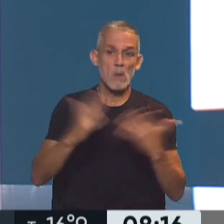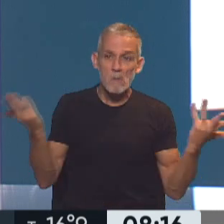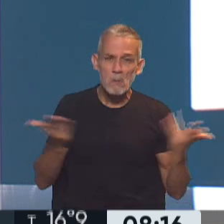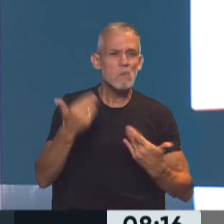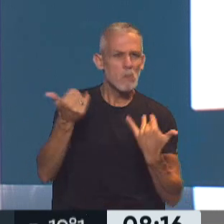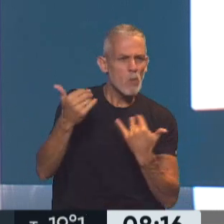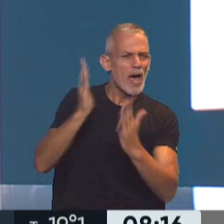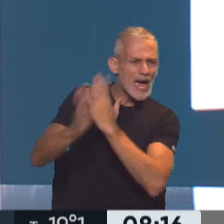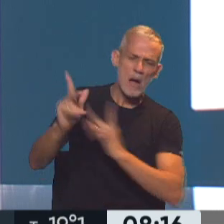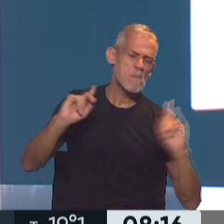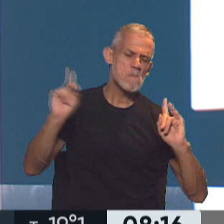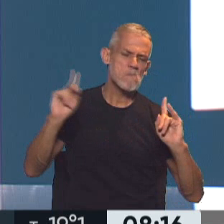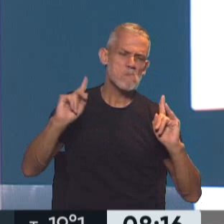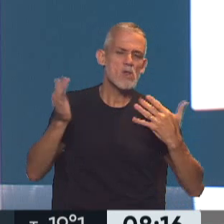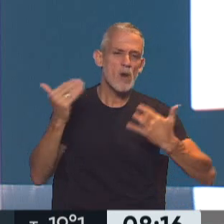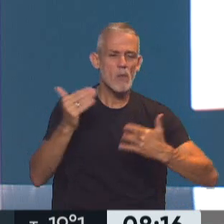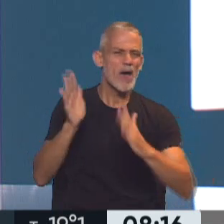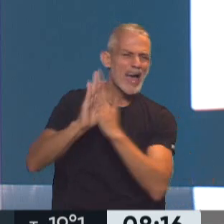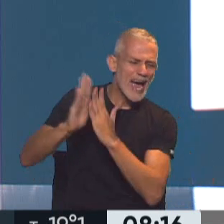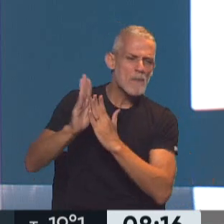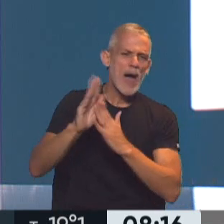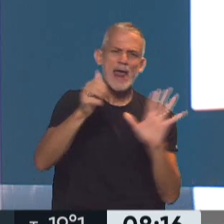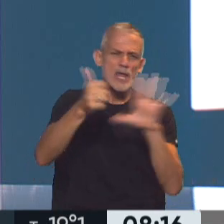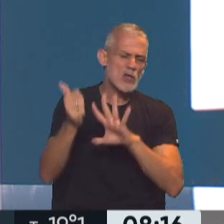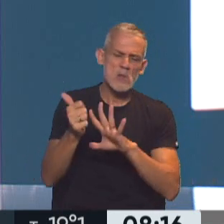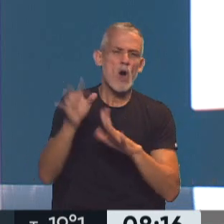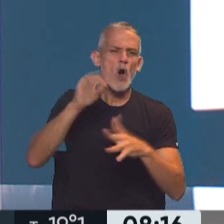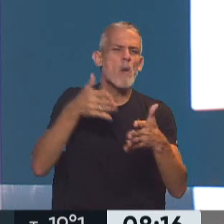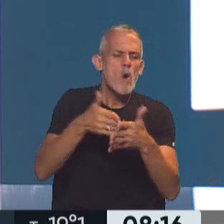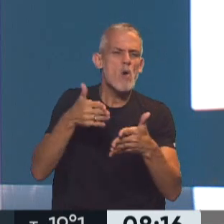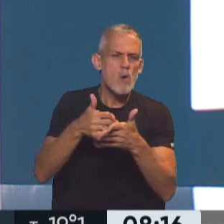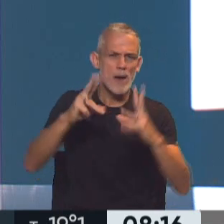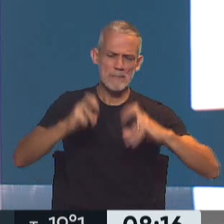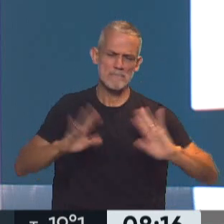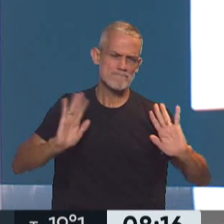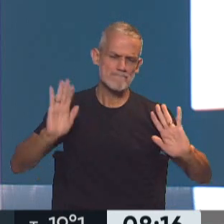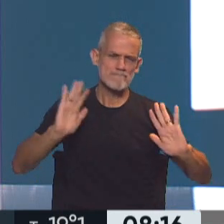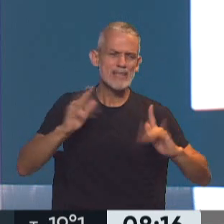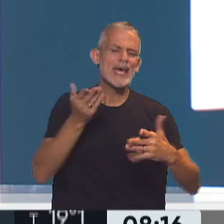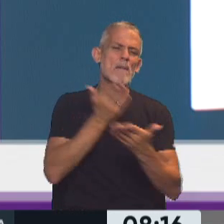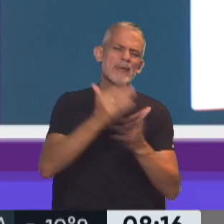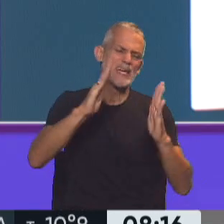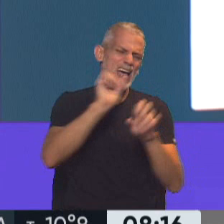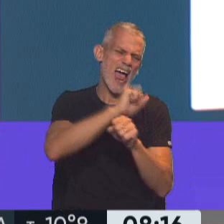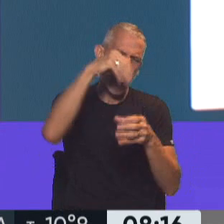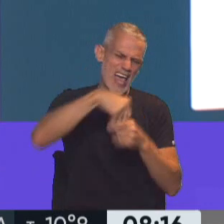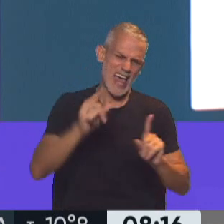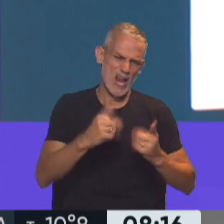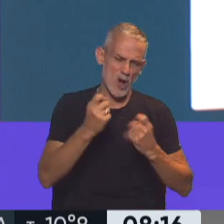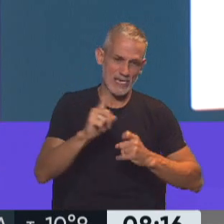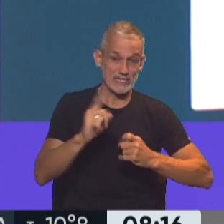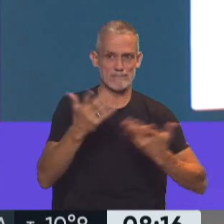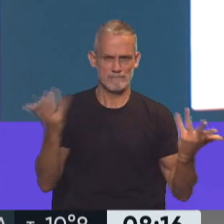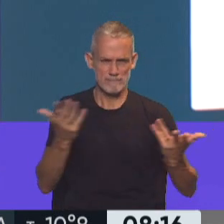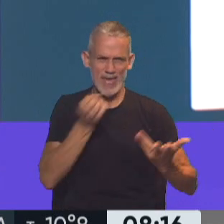riesgos procesales, básicamente de fuga o de entorpecimiento de la investigación. Claro, esto se da de patadas con las declaraciones